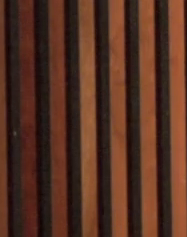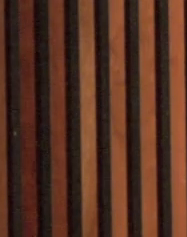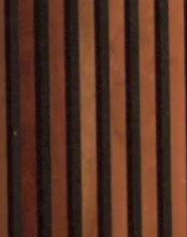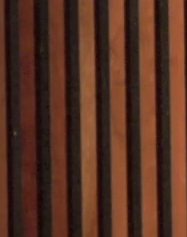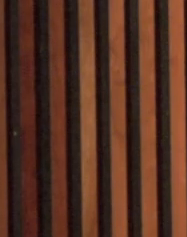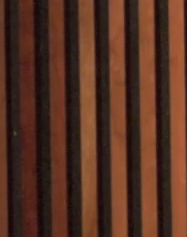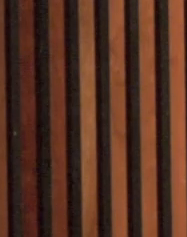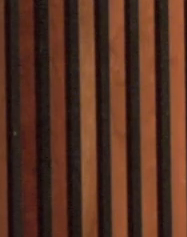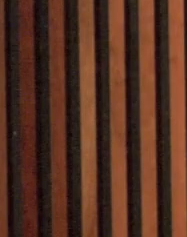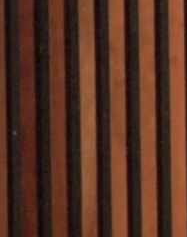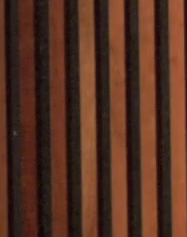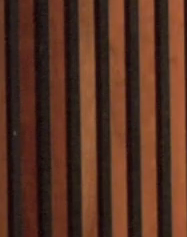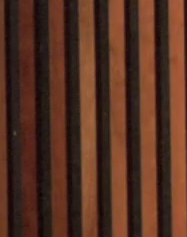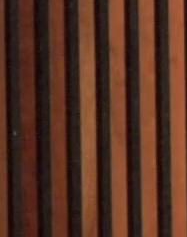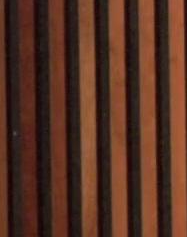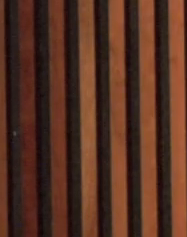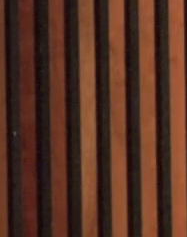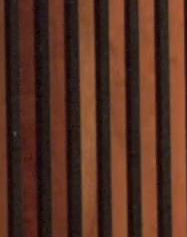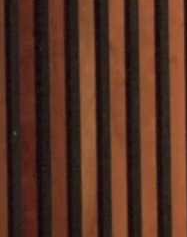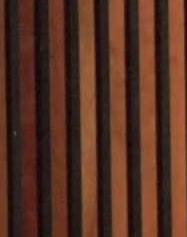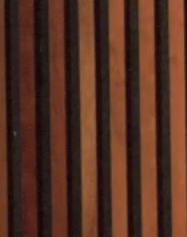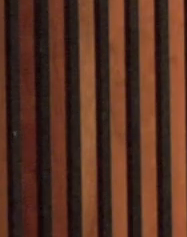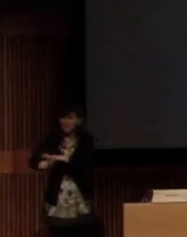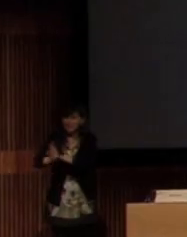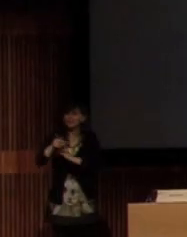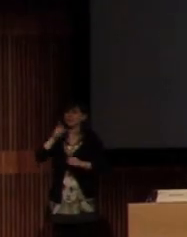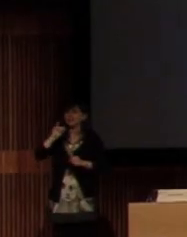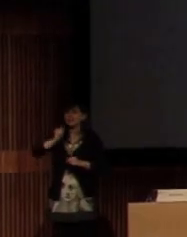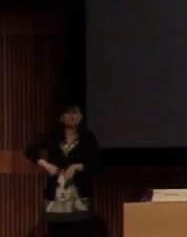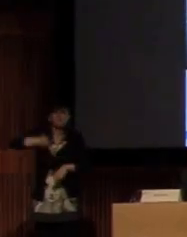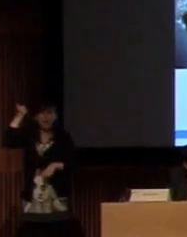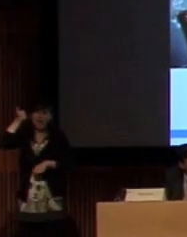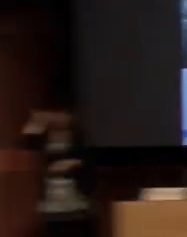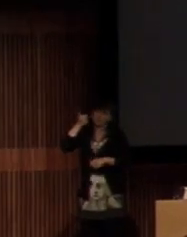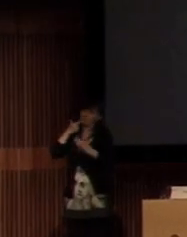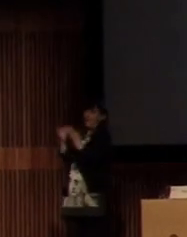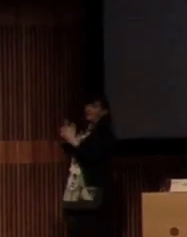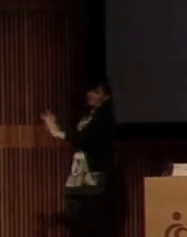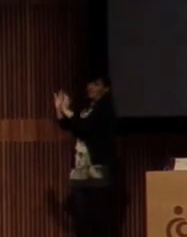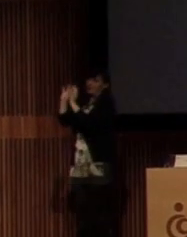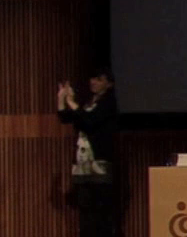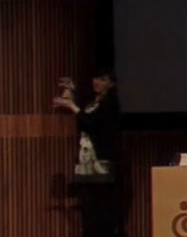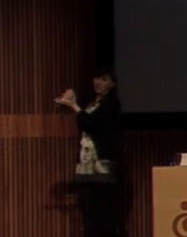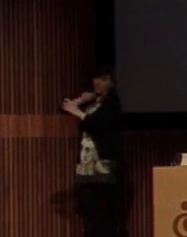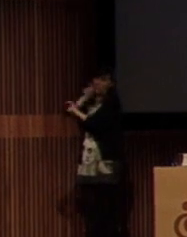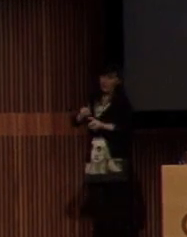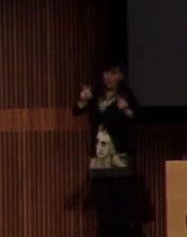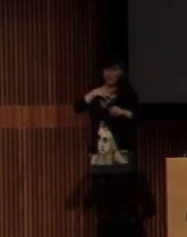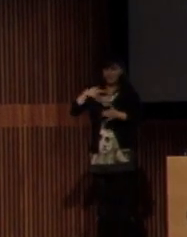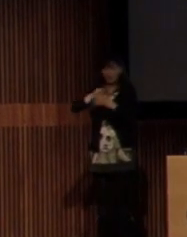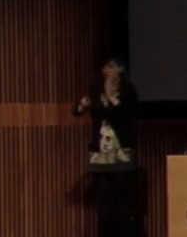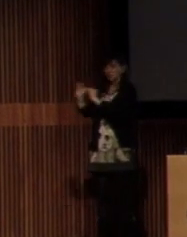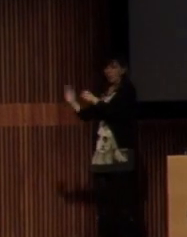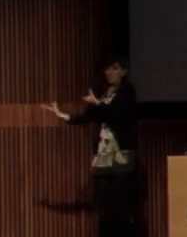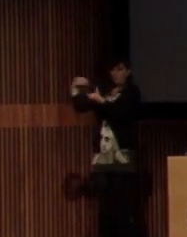participar en la formación sobre gestión estratégica, no lo dudamos. Quiero agradecer a la Fundación Nova Caixa Galicia su